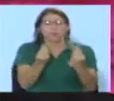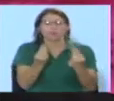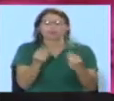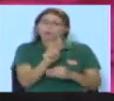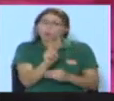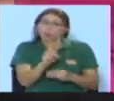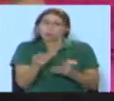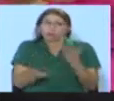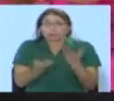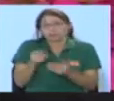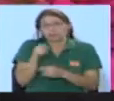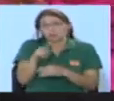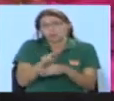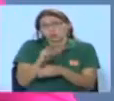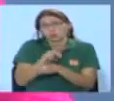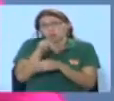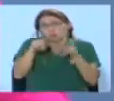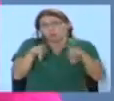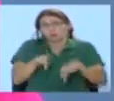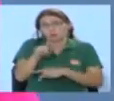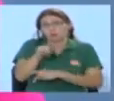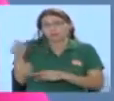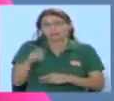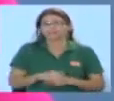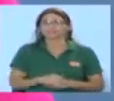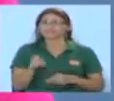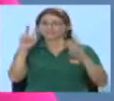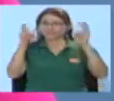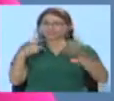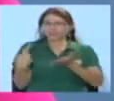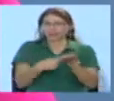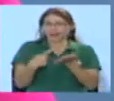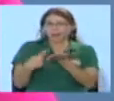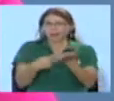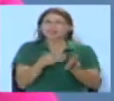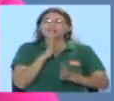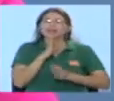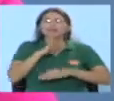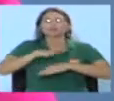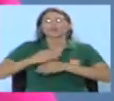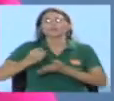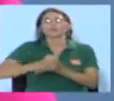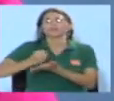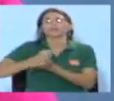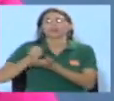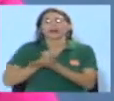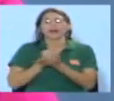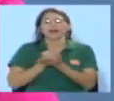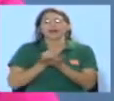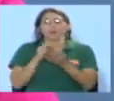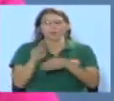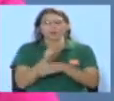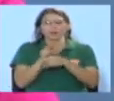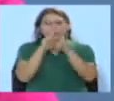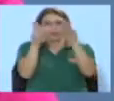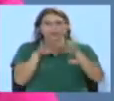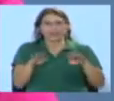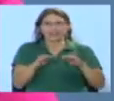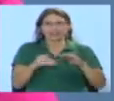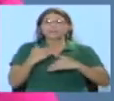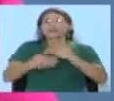podría tener en un mes. Bien, estamos en Sobre la Mesa conversando sobre el tema de las tarifas de internet. Más adelante quisiera hablar de esas políticas de